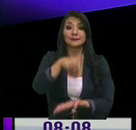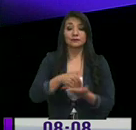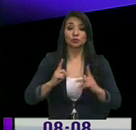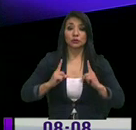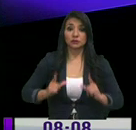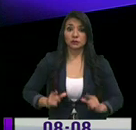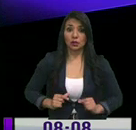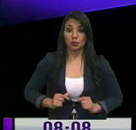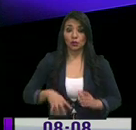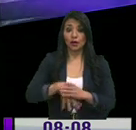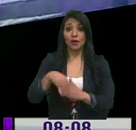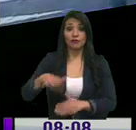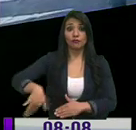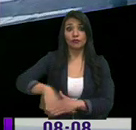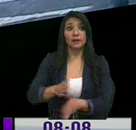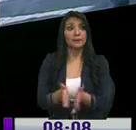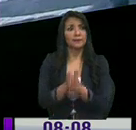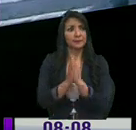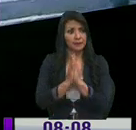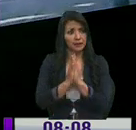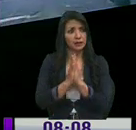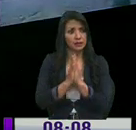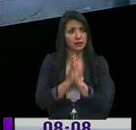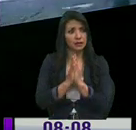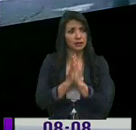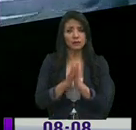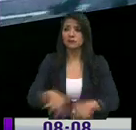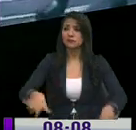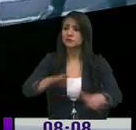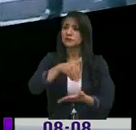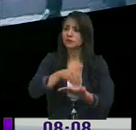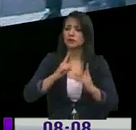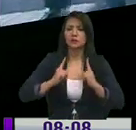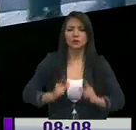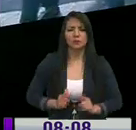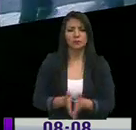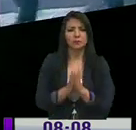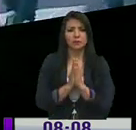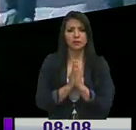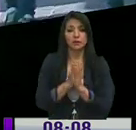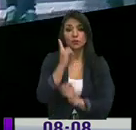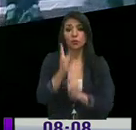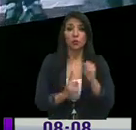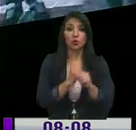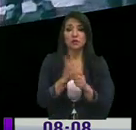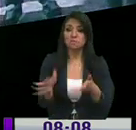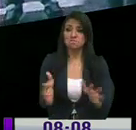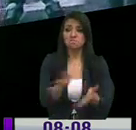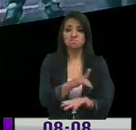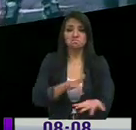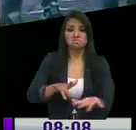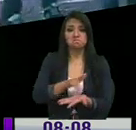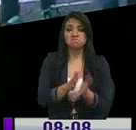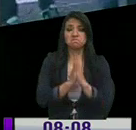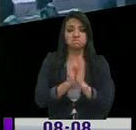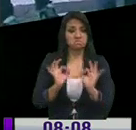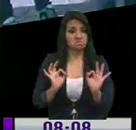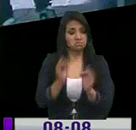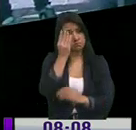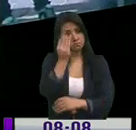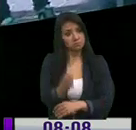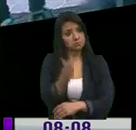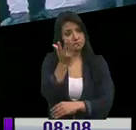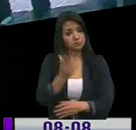se retorne, están pidiendo el regreso de las instalaciones, dicen que van más de un año en este petitorio. Sofía, buen